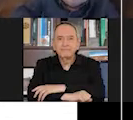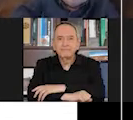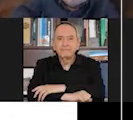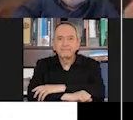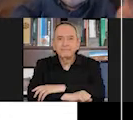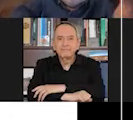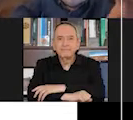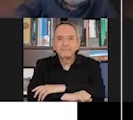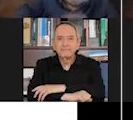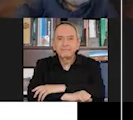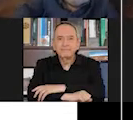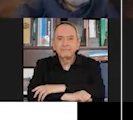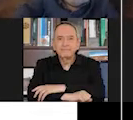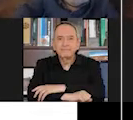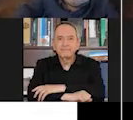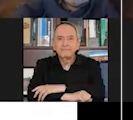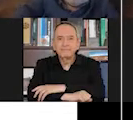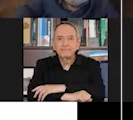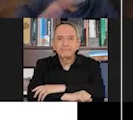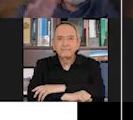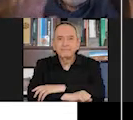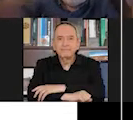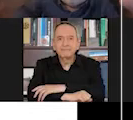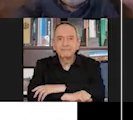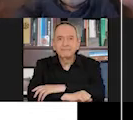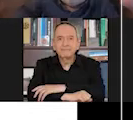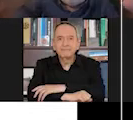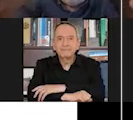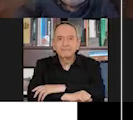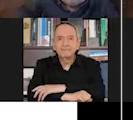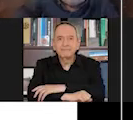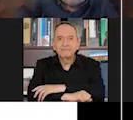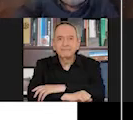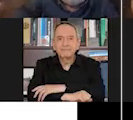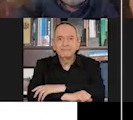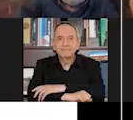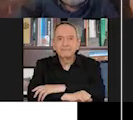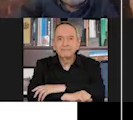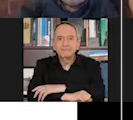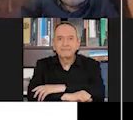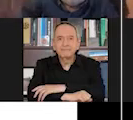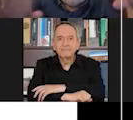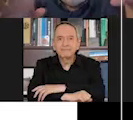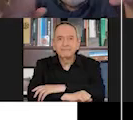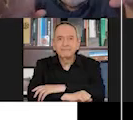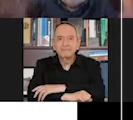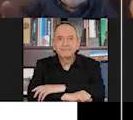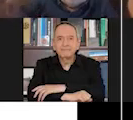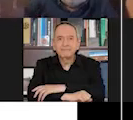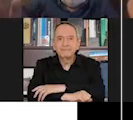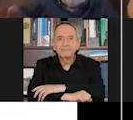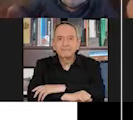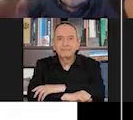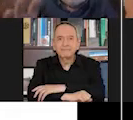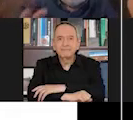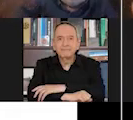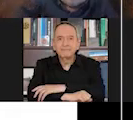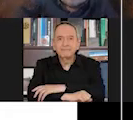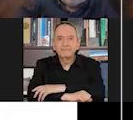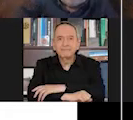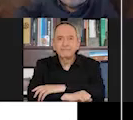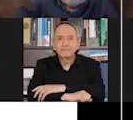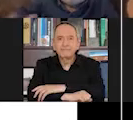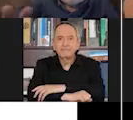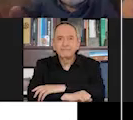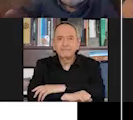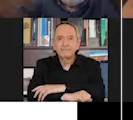ahora bien mirando hacia adelante lo que debemos tener en cuenta es que la única forma en la que vamos a